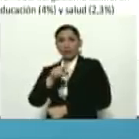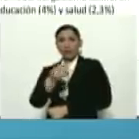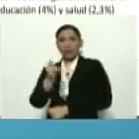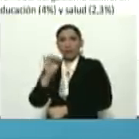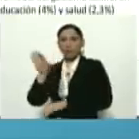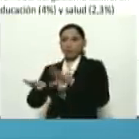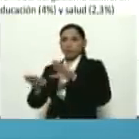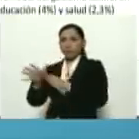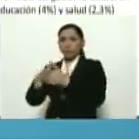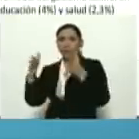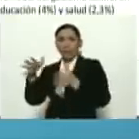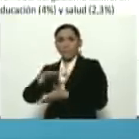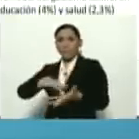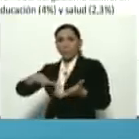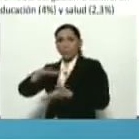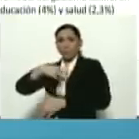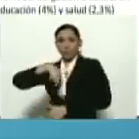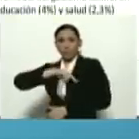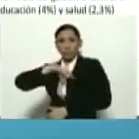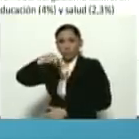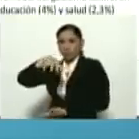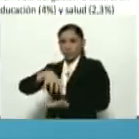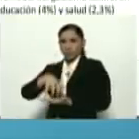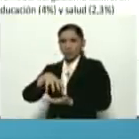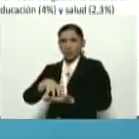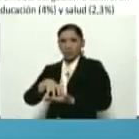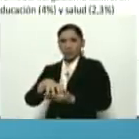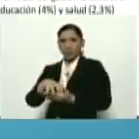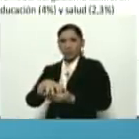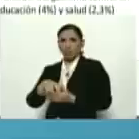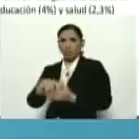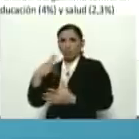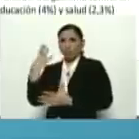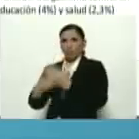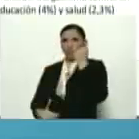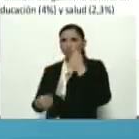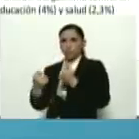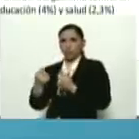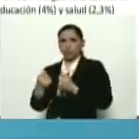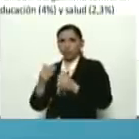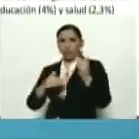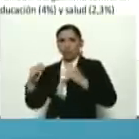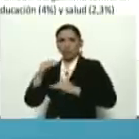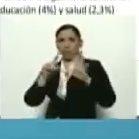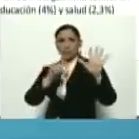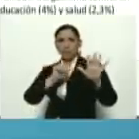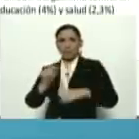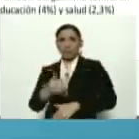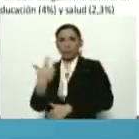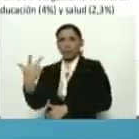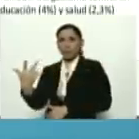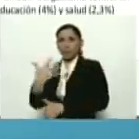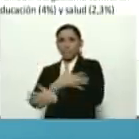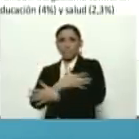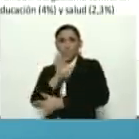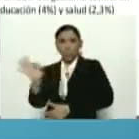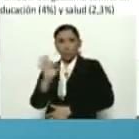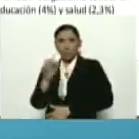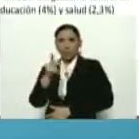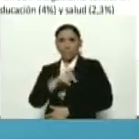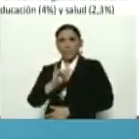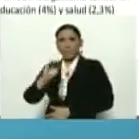los grandes problemas de nuestra región es la evasión fiscal, que asciende a 6,3% del PIB. Esto